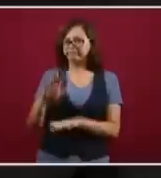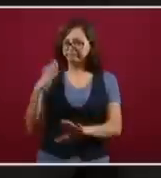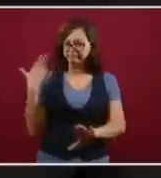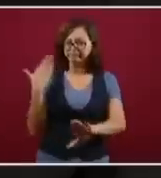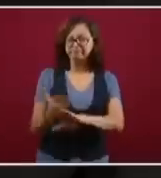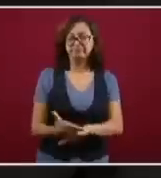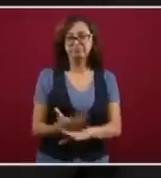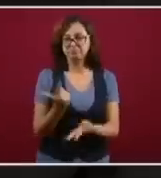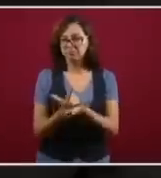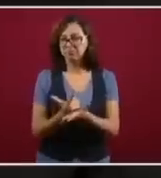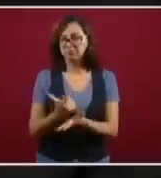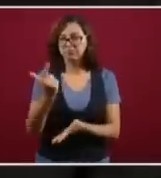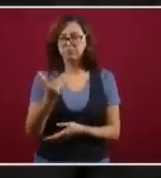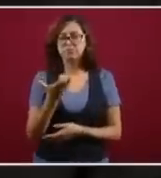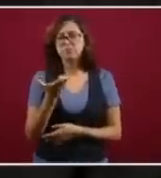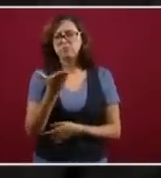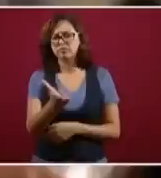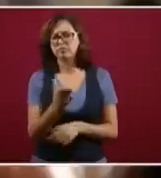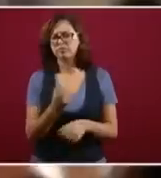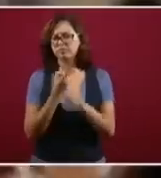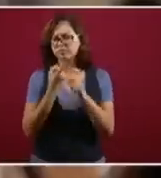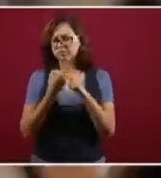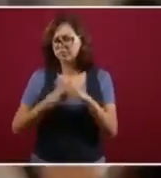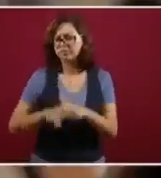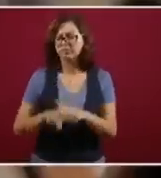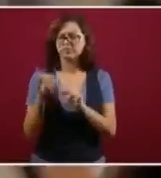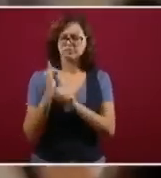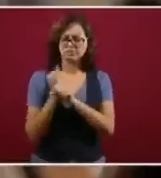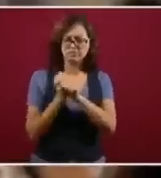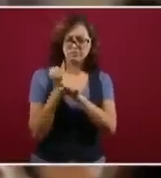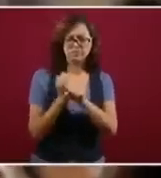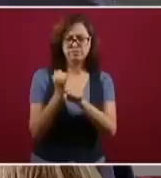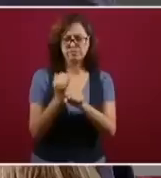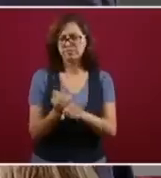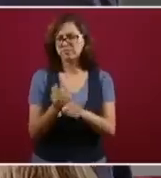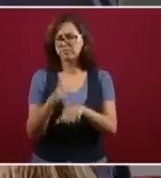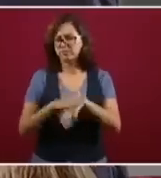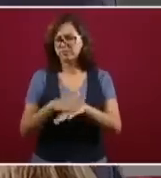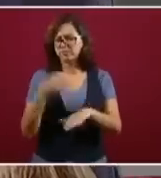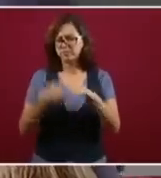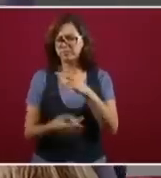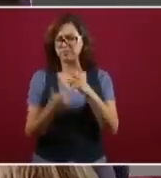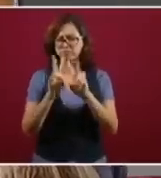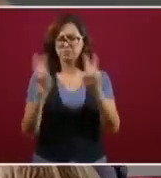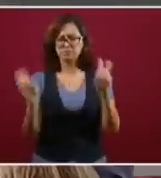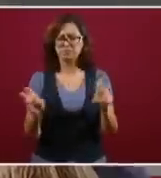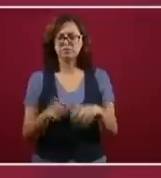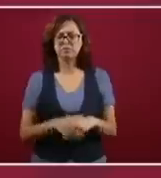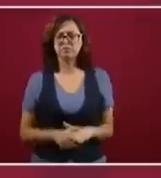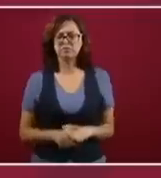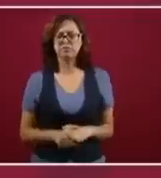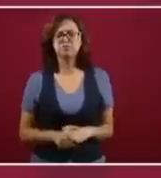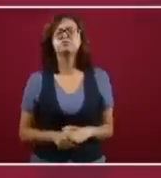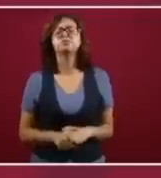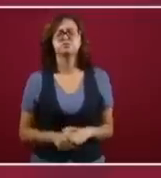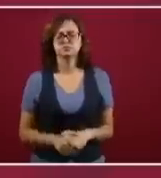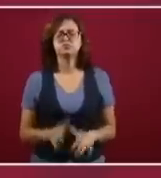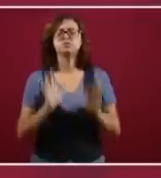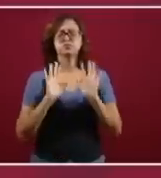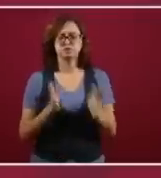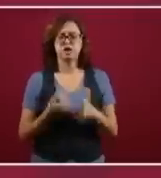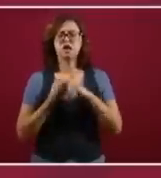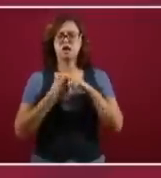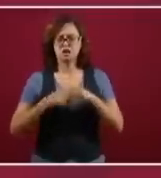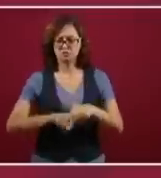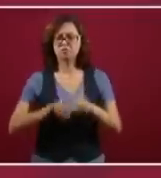usted una investigación profunda a fondo sobre este tema? Hay una investigación abierta y